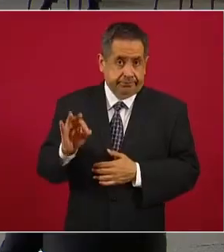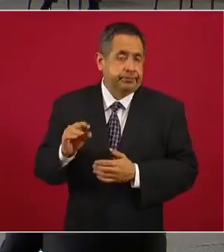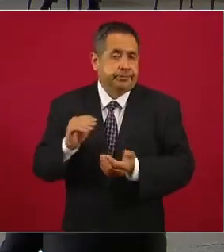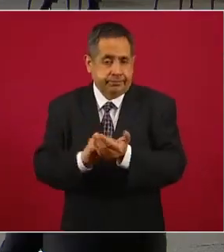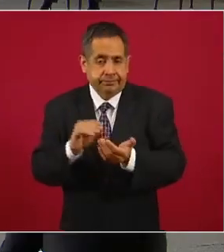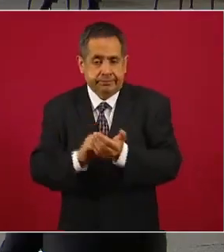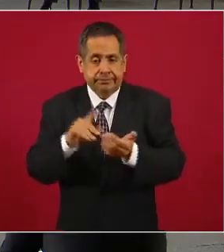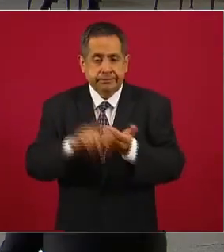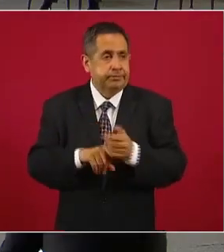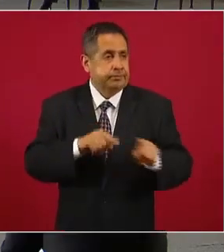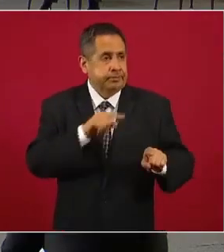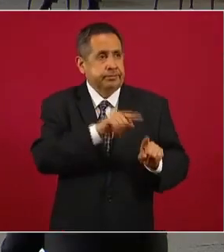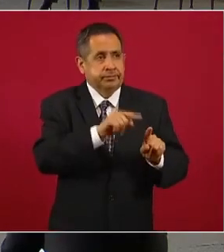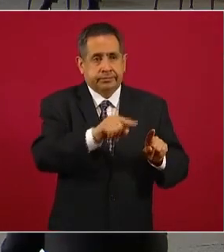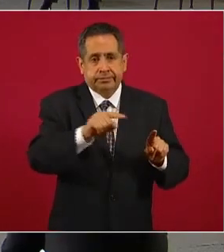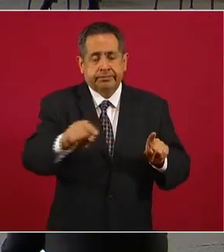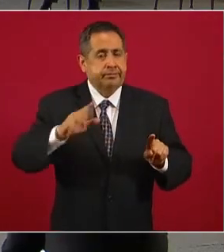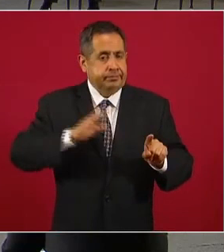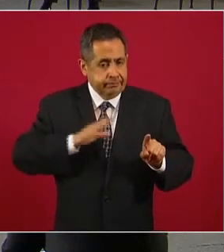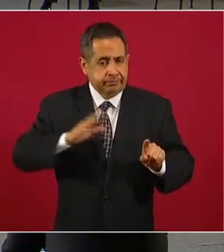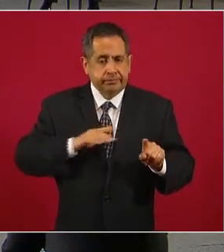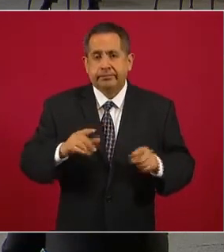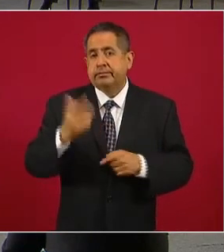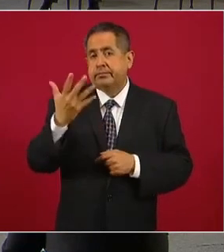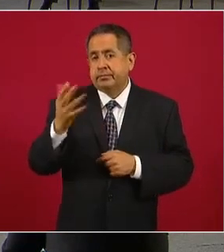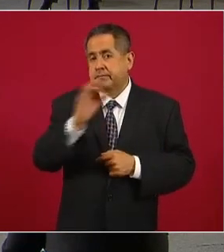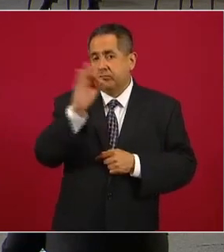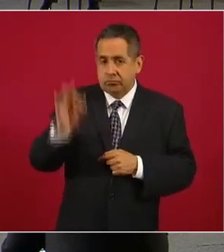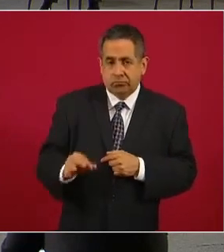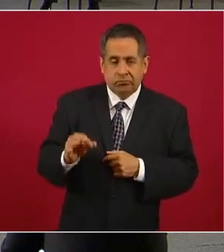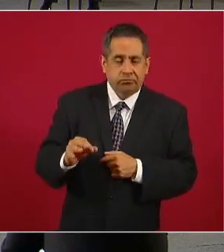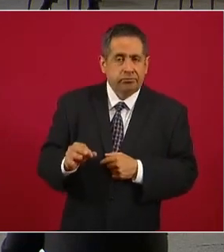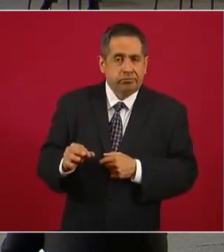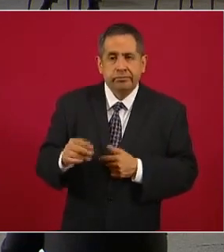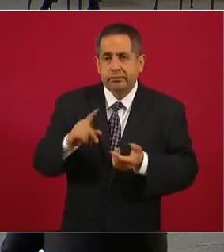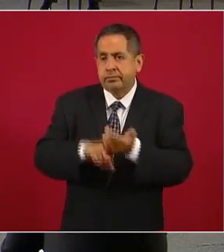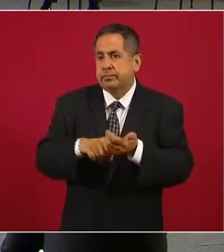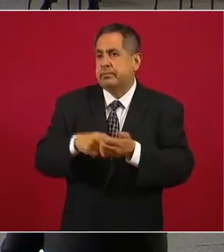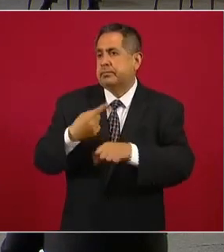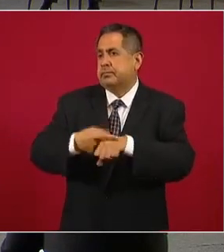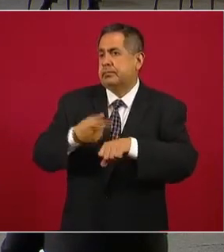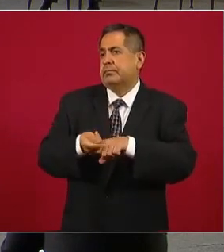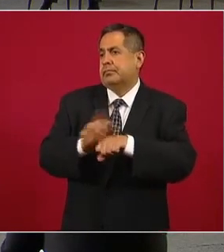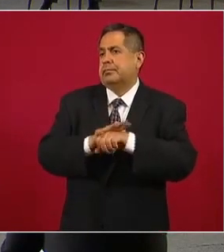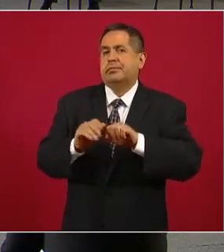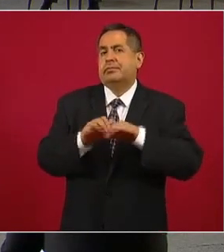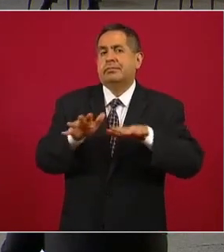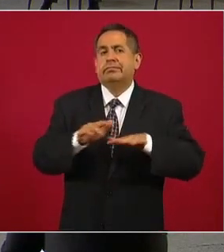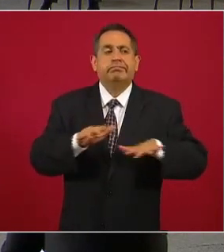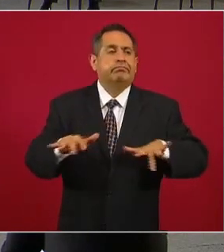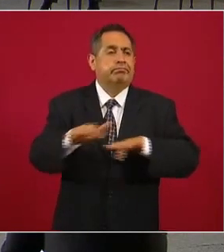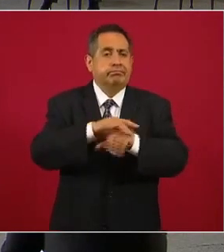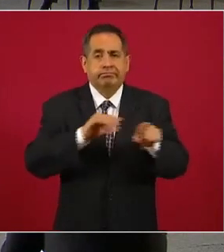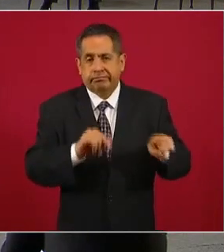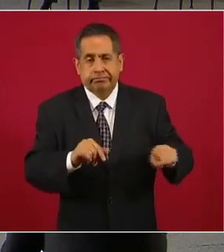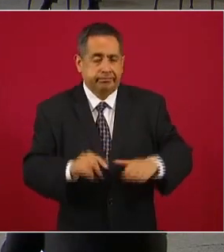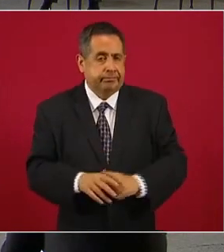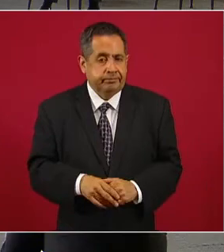este momento casos activos. Esa es la epidemia activa de acuerdo con los casos que son confirmados y